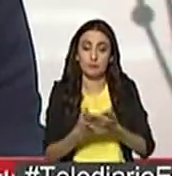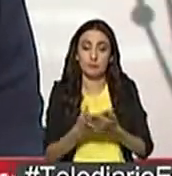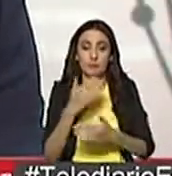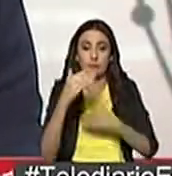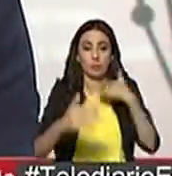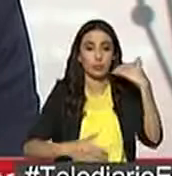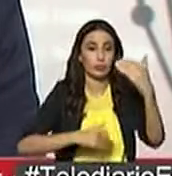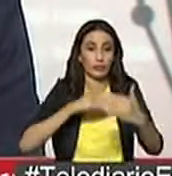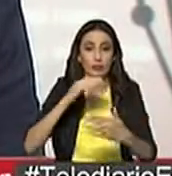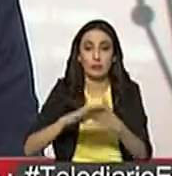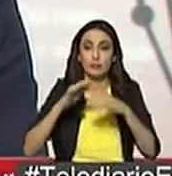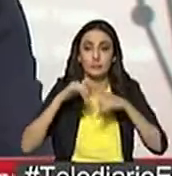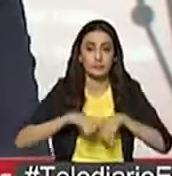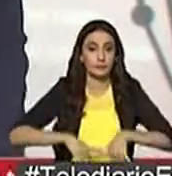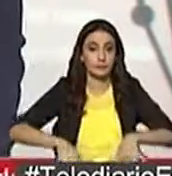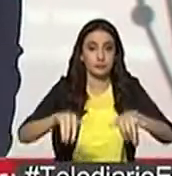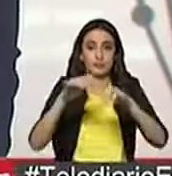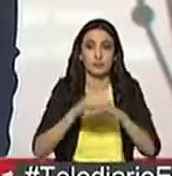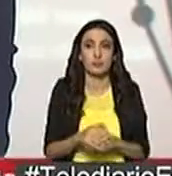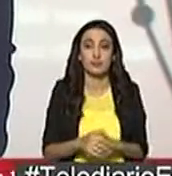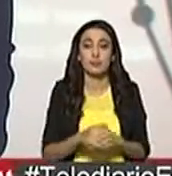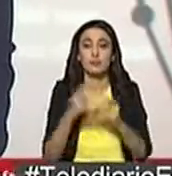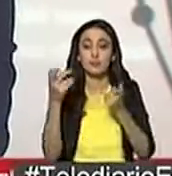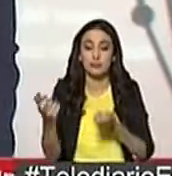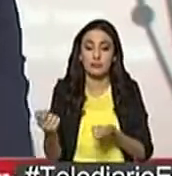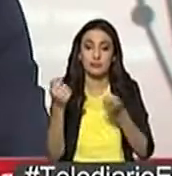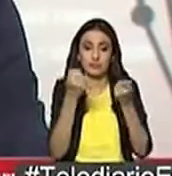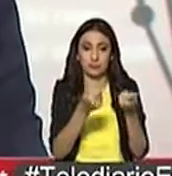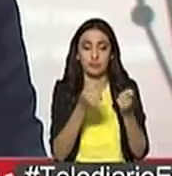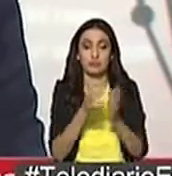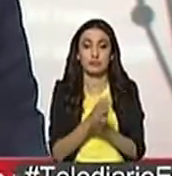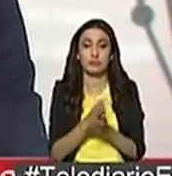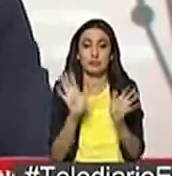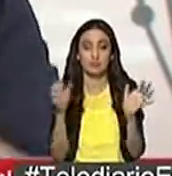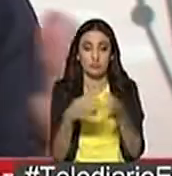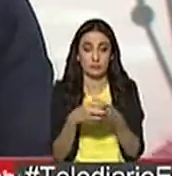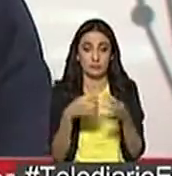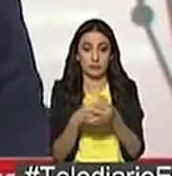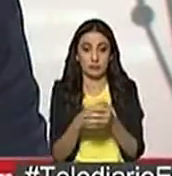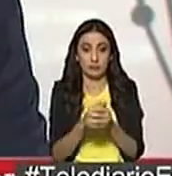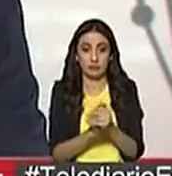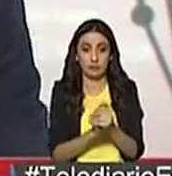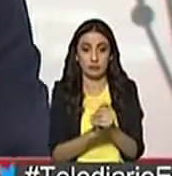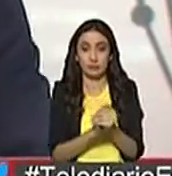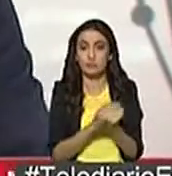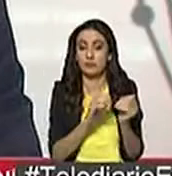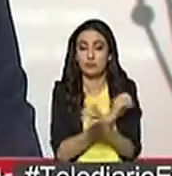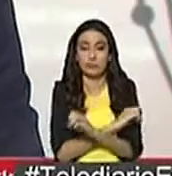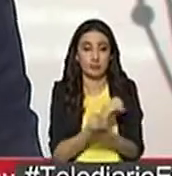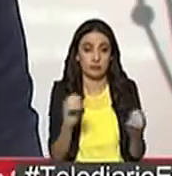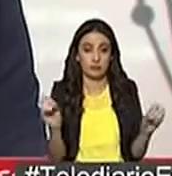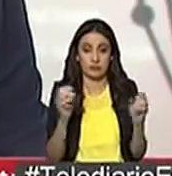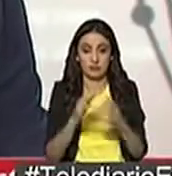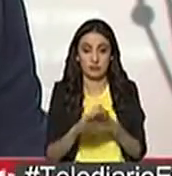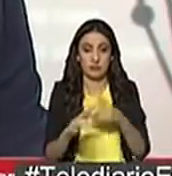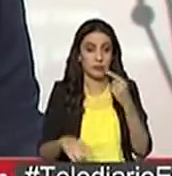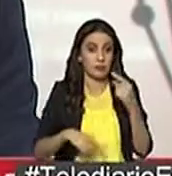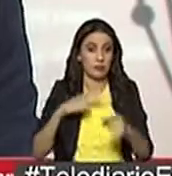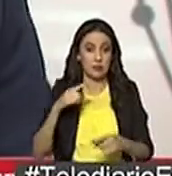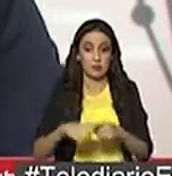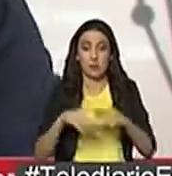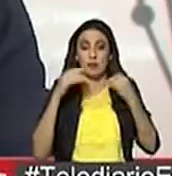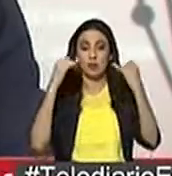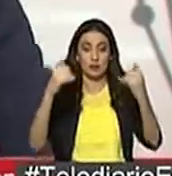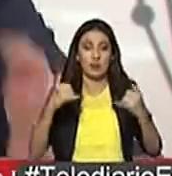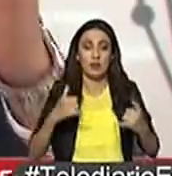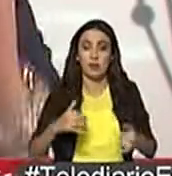un derrotero del sector empresarial. Esto estaba propuesto en paquete. Tampoco se consideró. Es decir, la respuesta de la